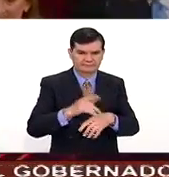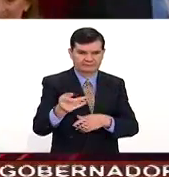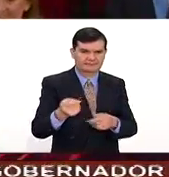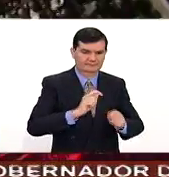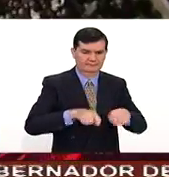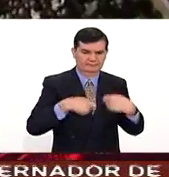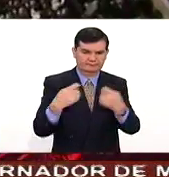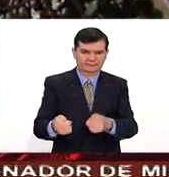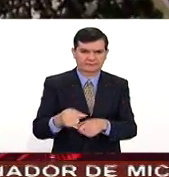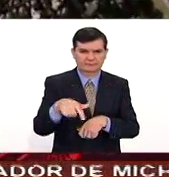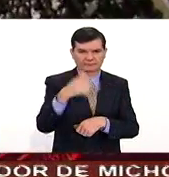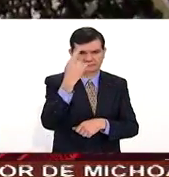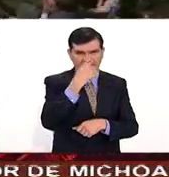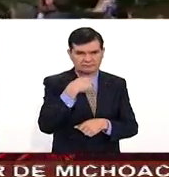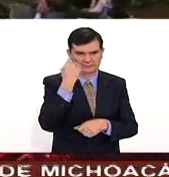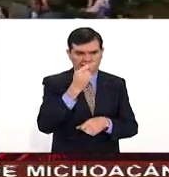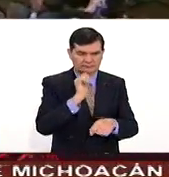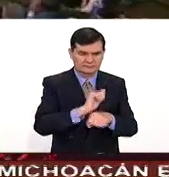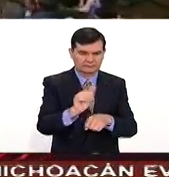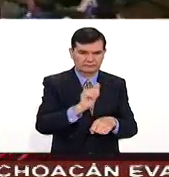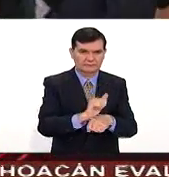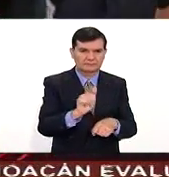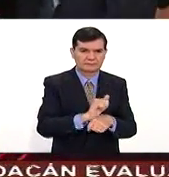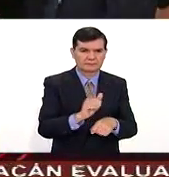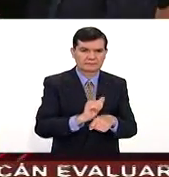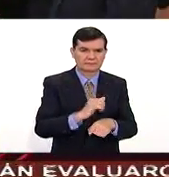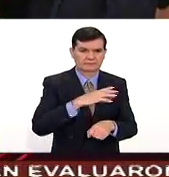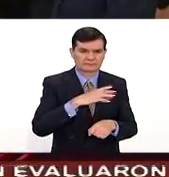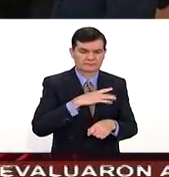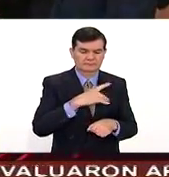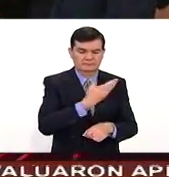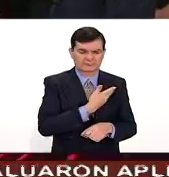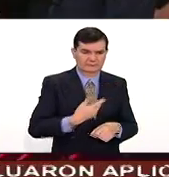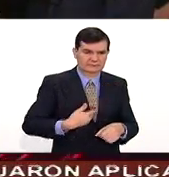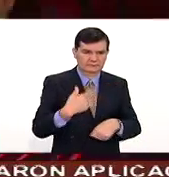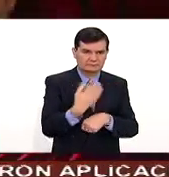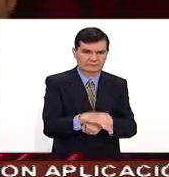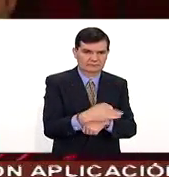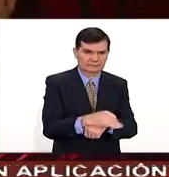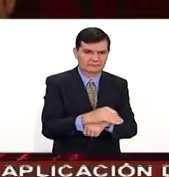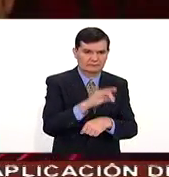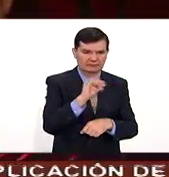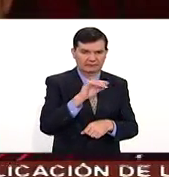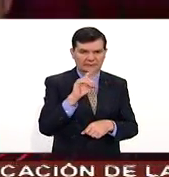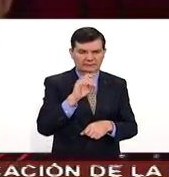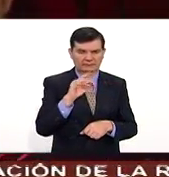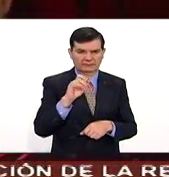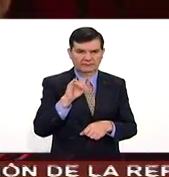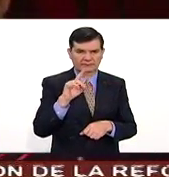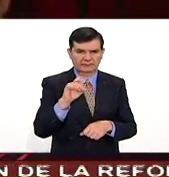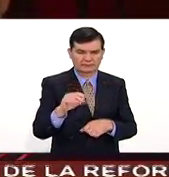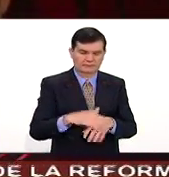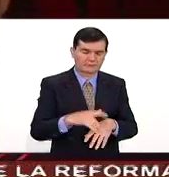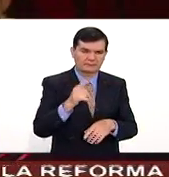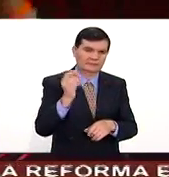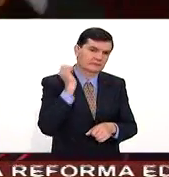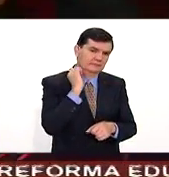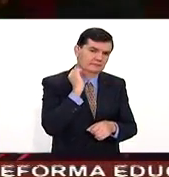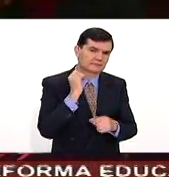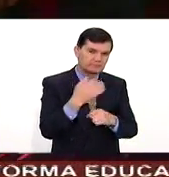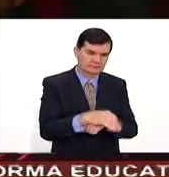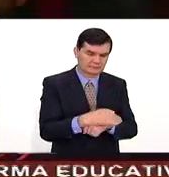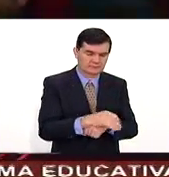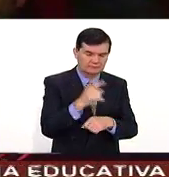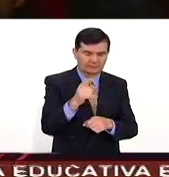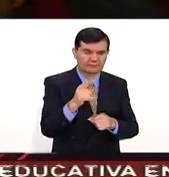por lo que durante 12 horas Argentina tuvo un presidente provisional en la figura de Federico Pinedo, presidente provisional del Senado. Durante